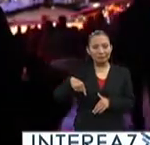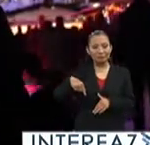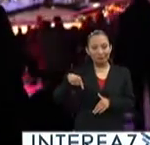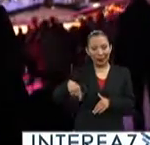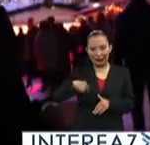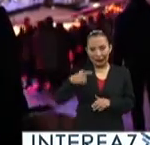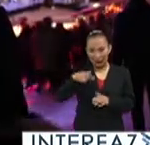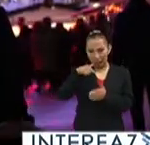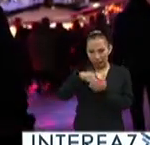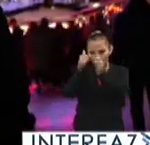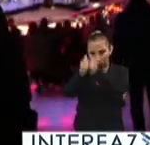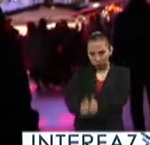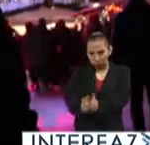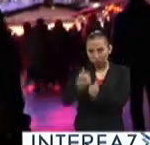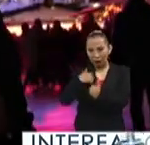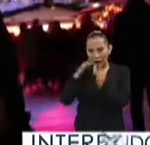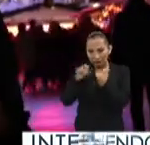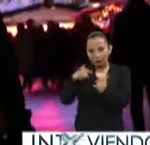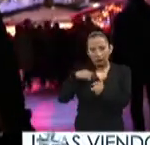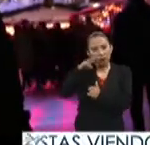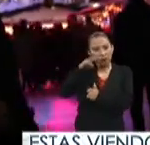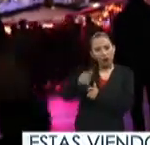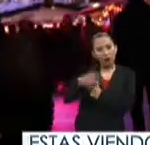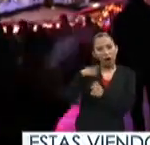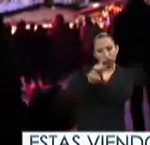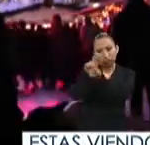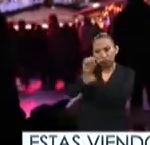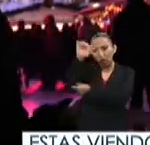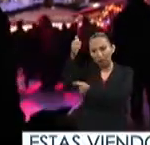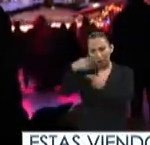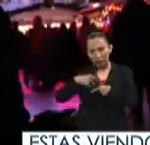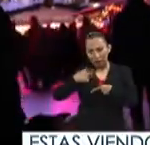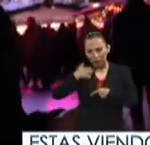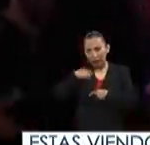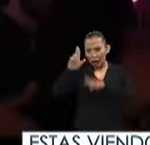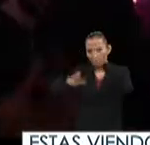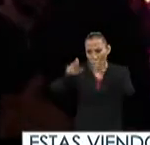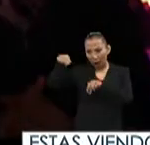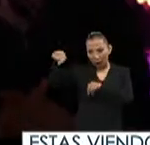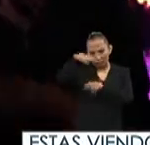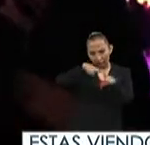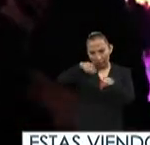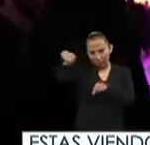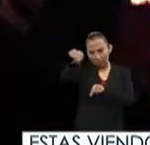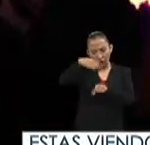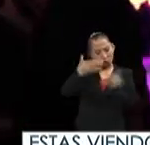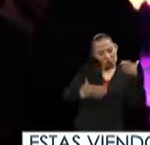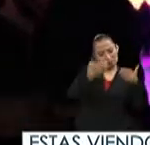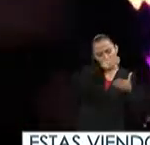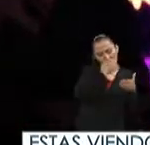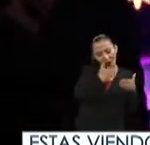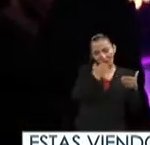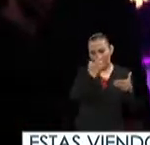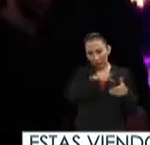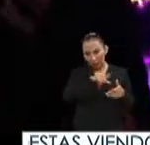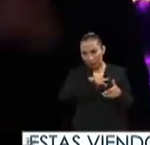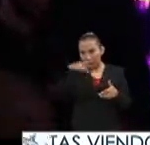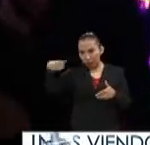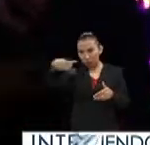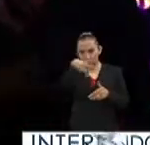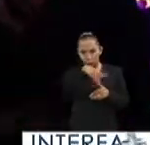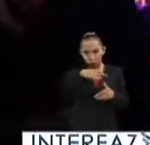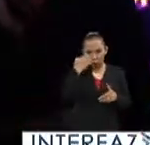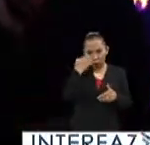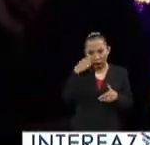en esta estancia que he tenido aquí, he tenido la oportunidad de convivir con otras personas de escuelas normales. Y comparando mi escuela normal con las de ellos, me he